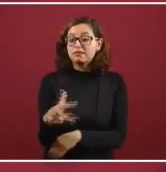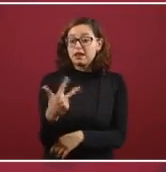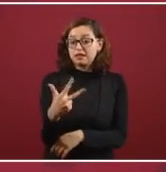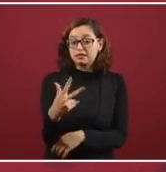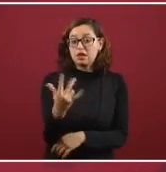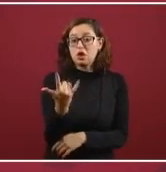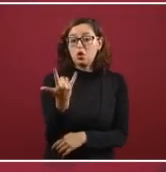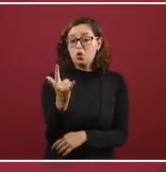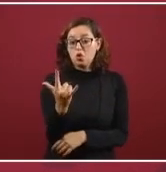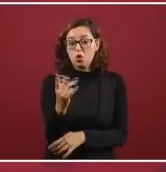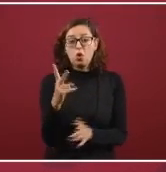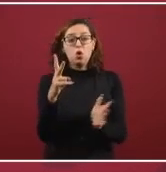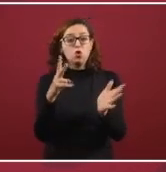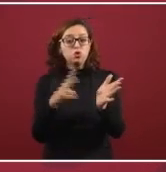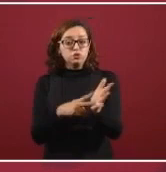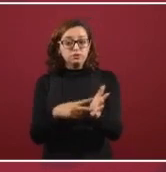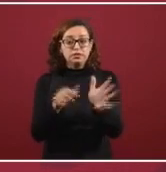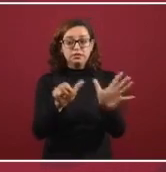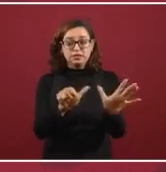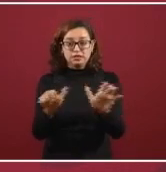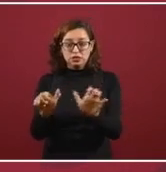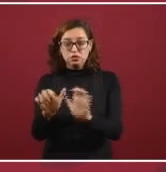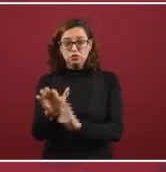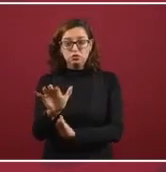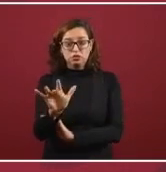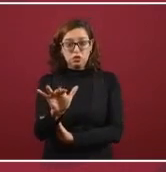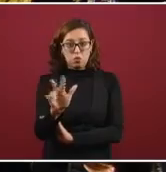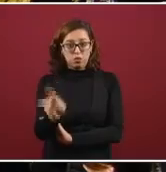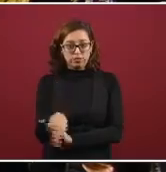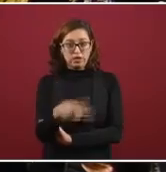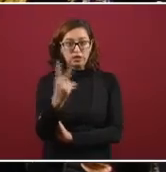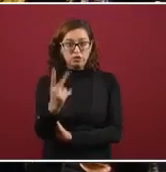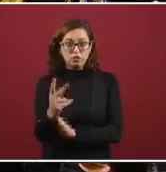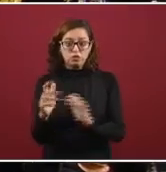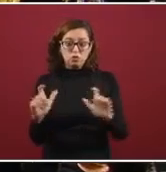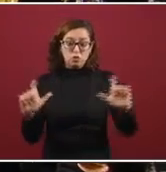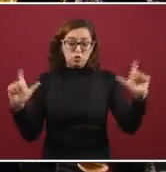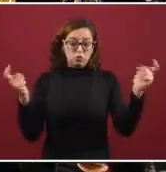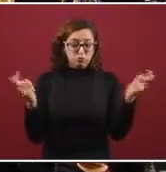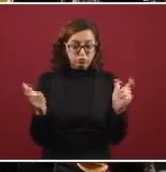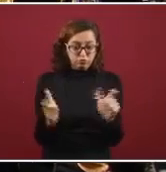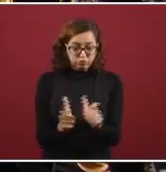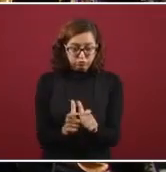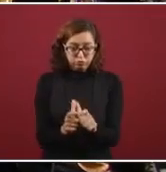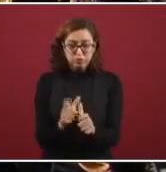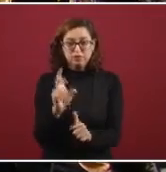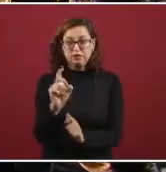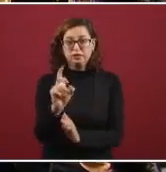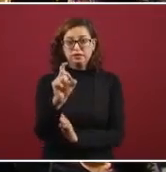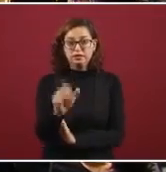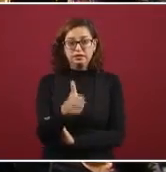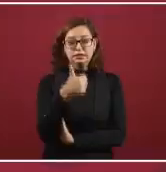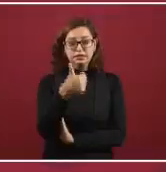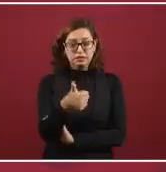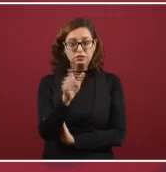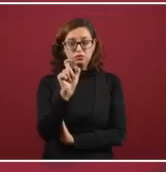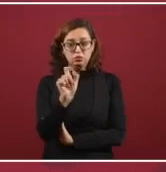es 2,652 personas. Entonces, la reducción exacta es